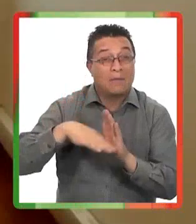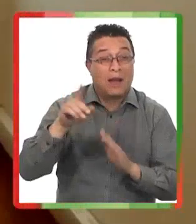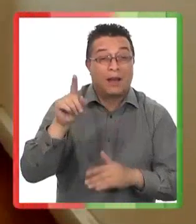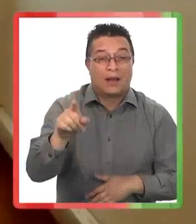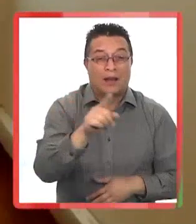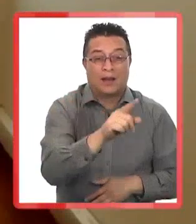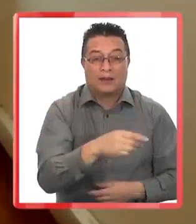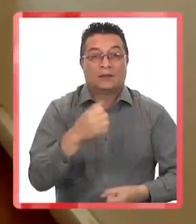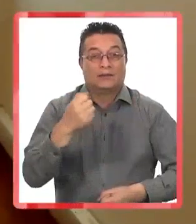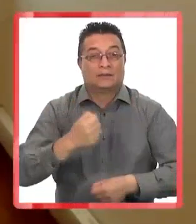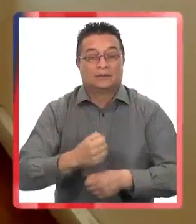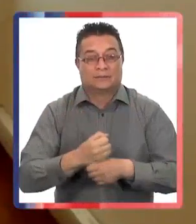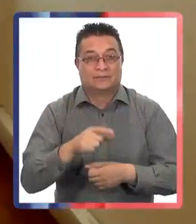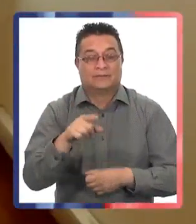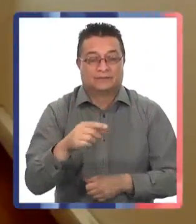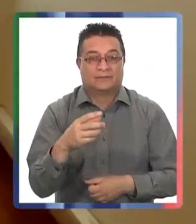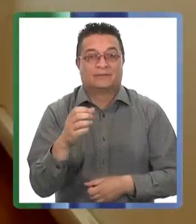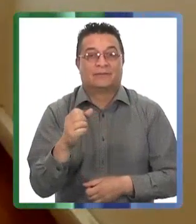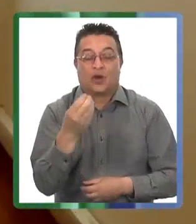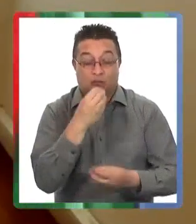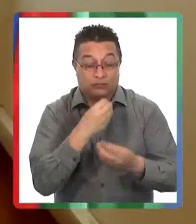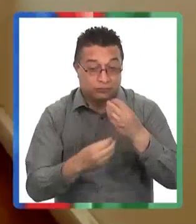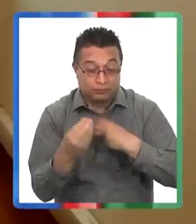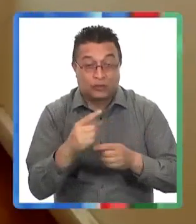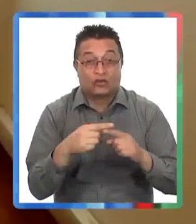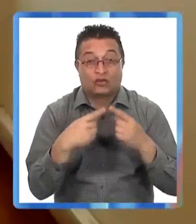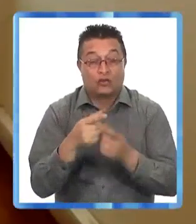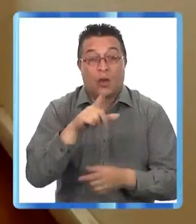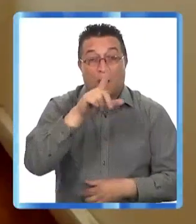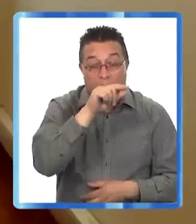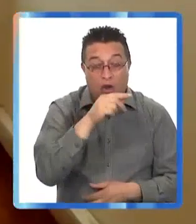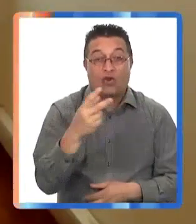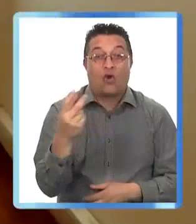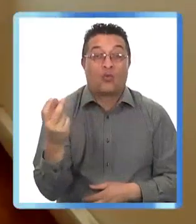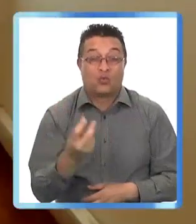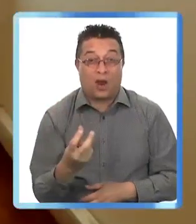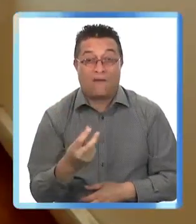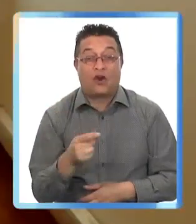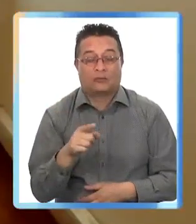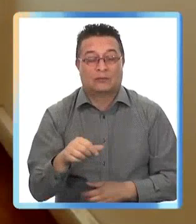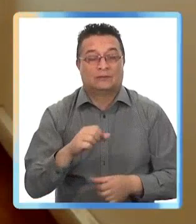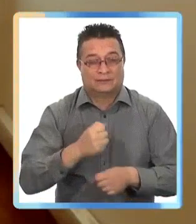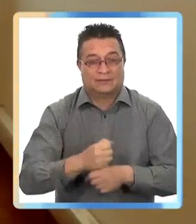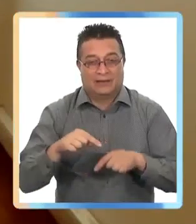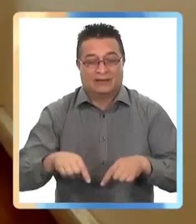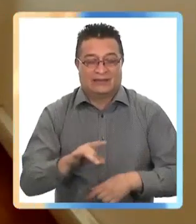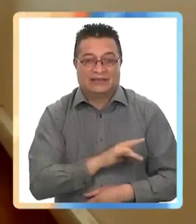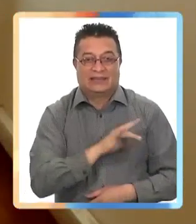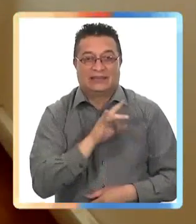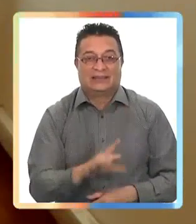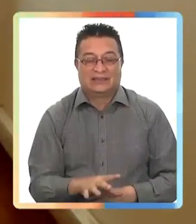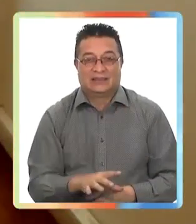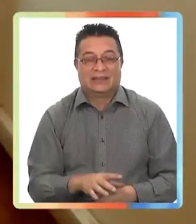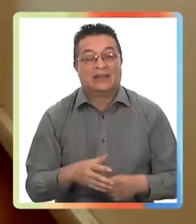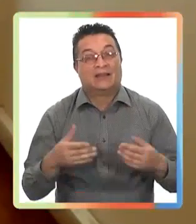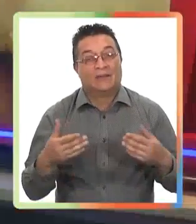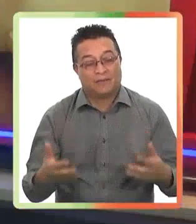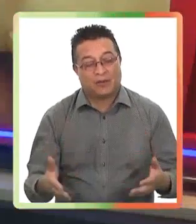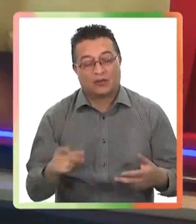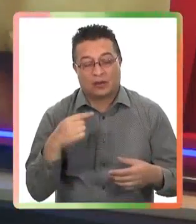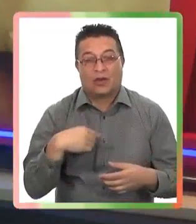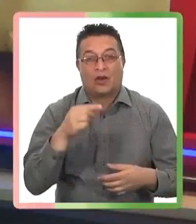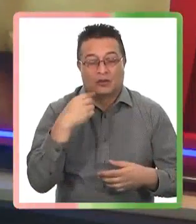mayor parte de la producción avícola, o sea, de lo que nosotros consumimos, de pollos, de huevos, se produce en